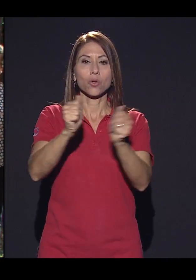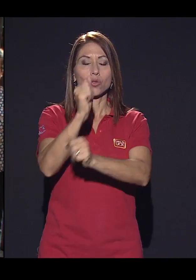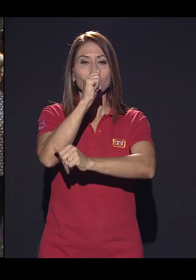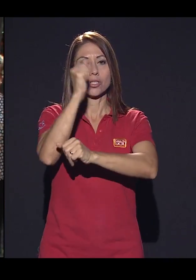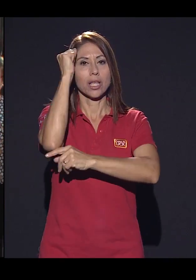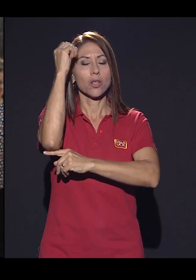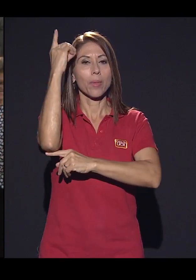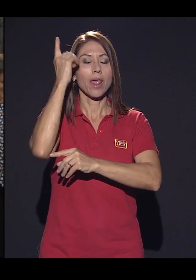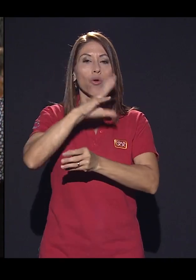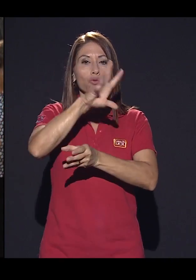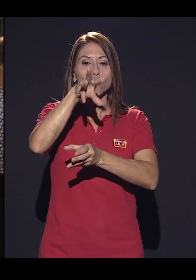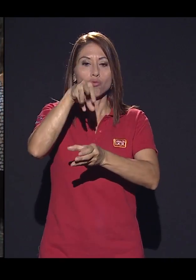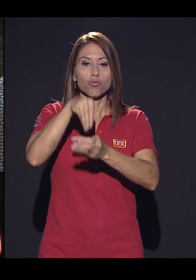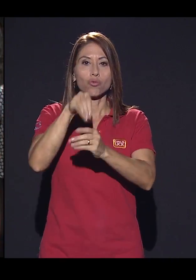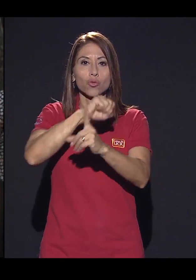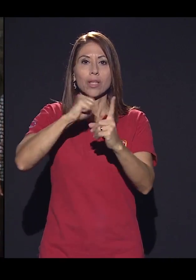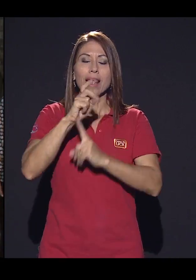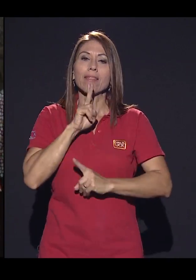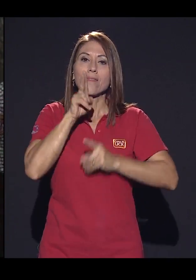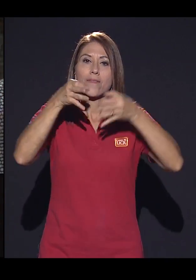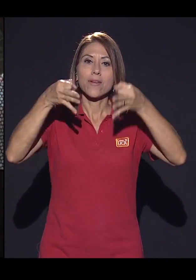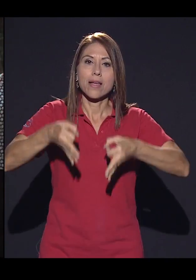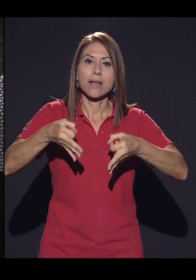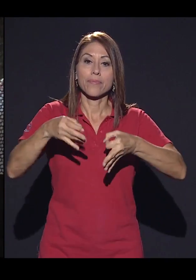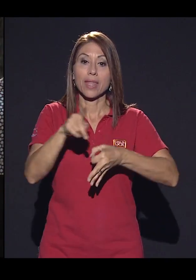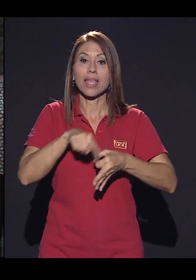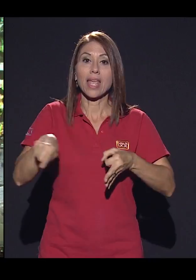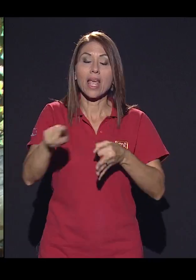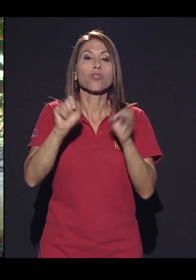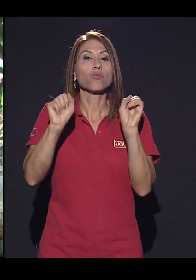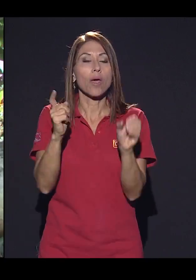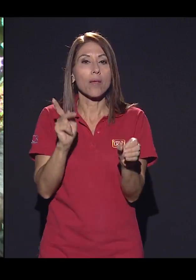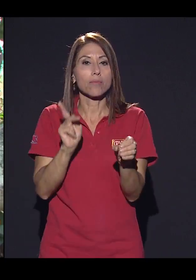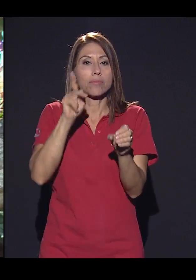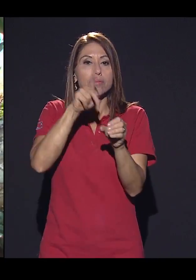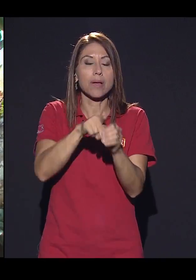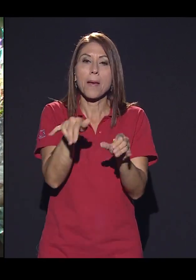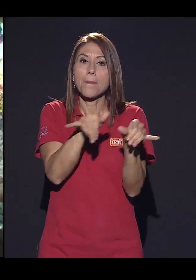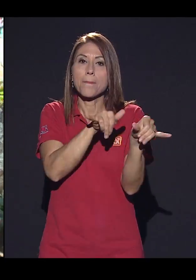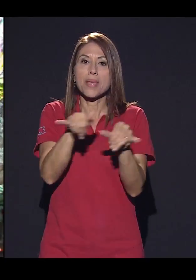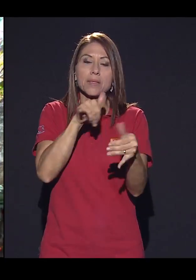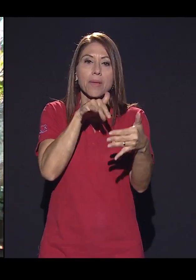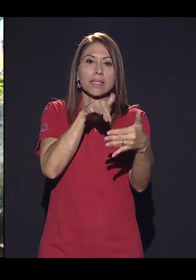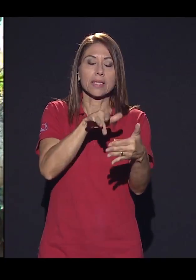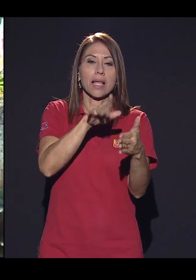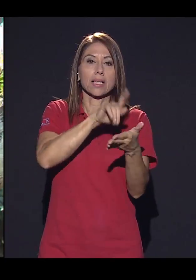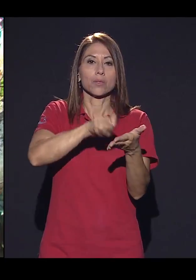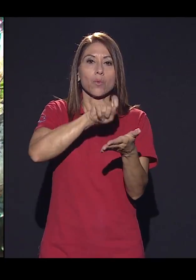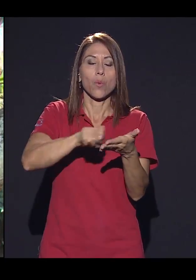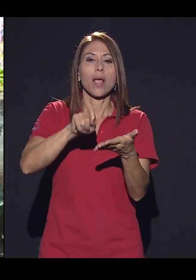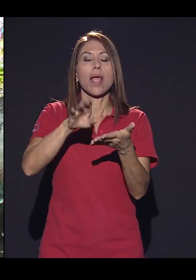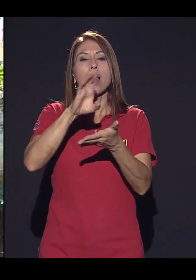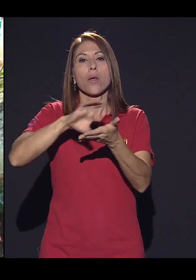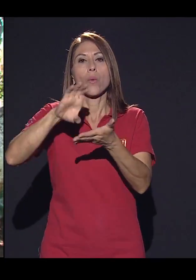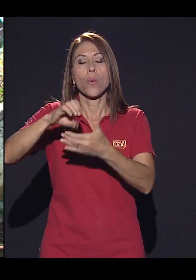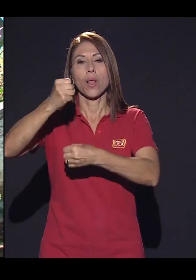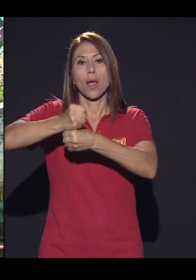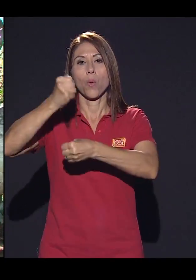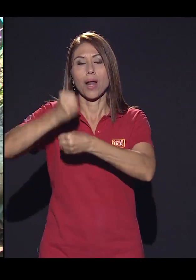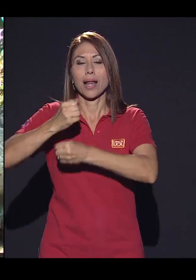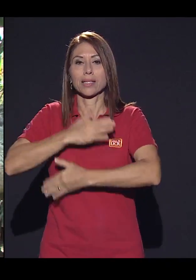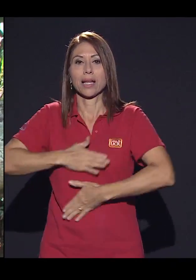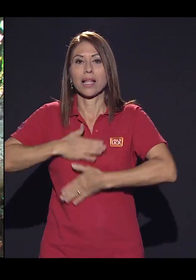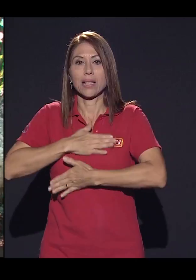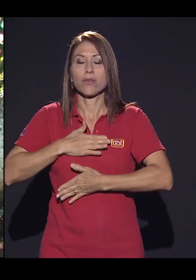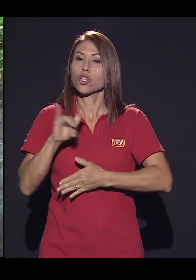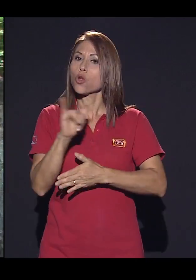de la sociedad para las personas con síndrome de Down, potenciando que se integren en los mismos espacios educativos, laborales y